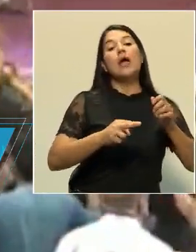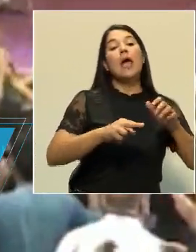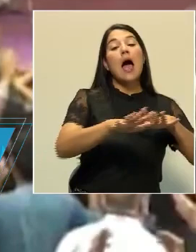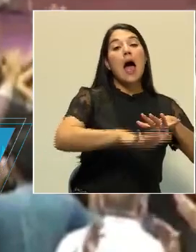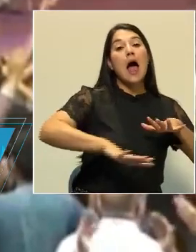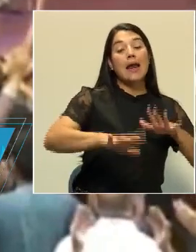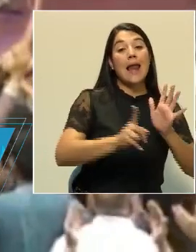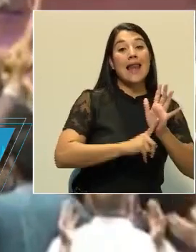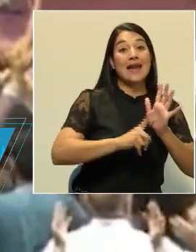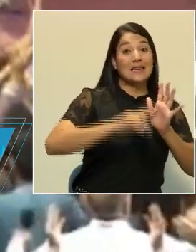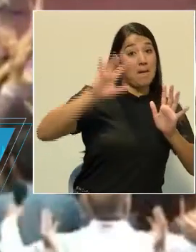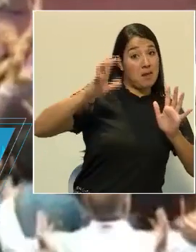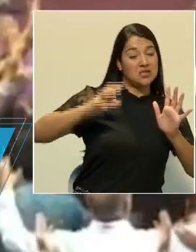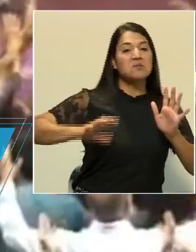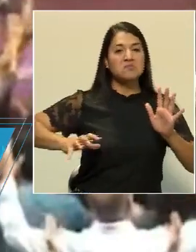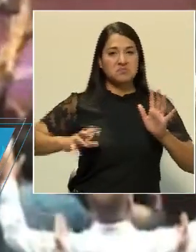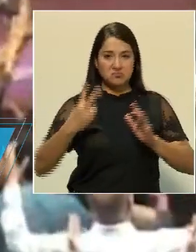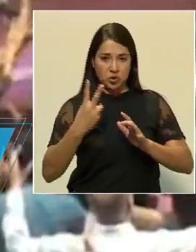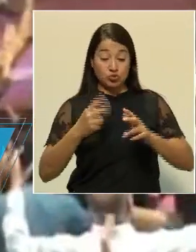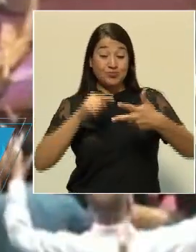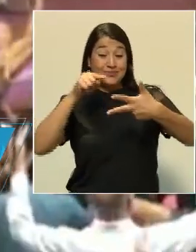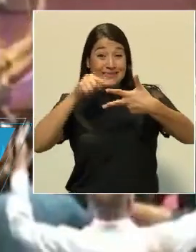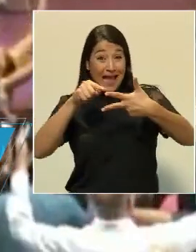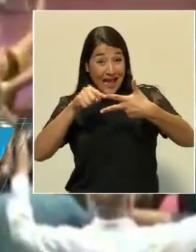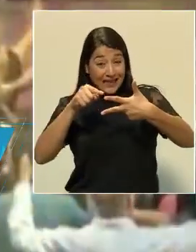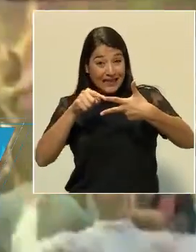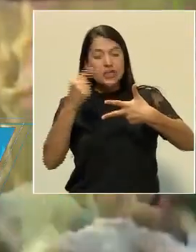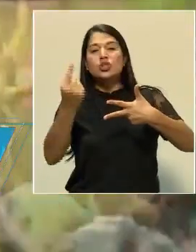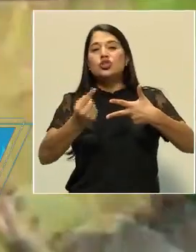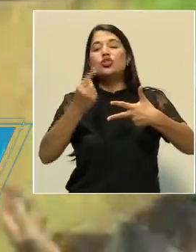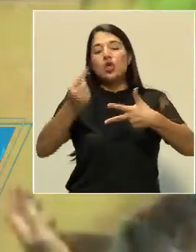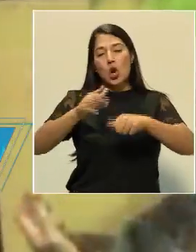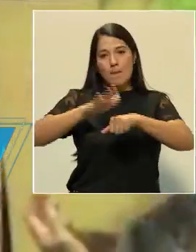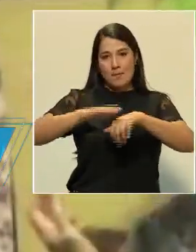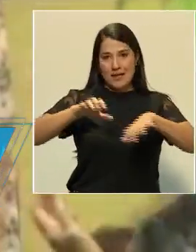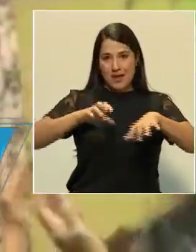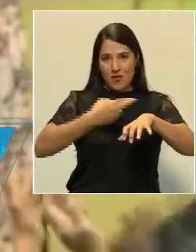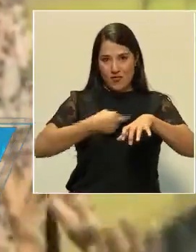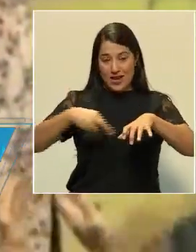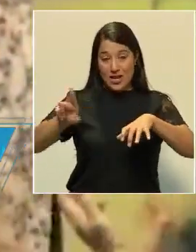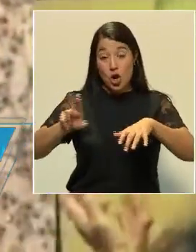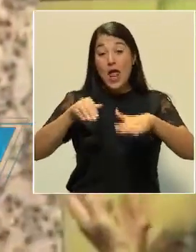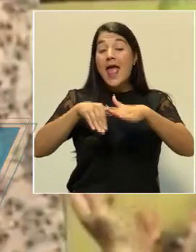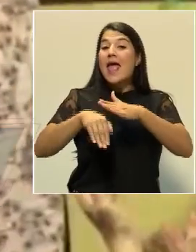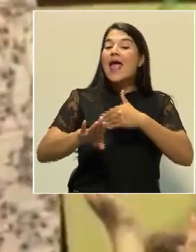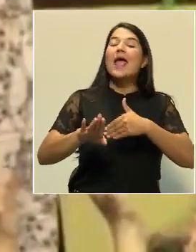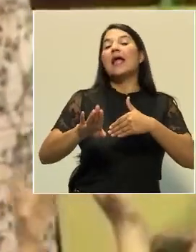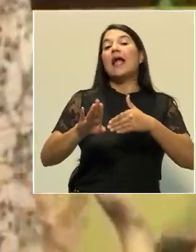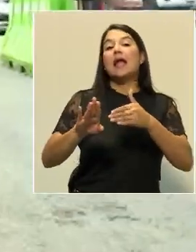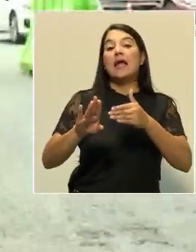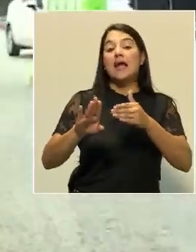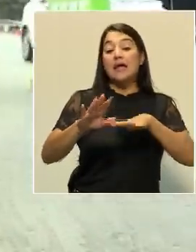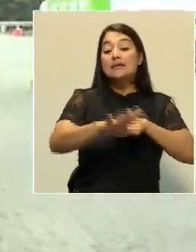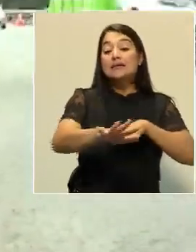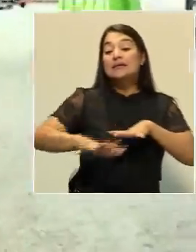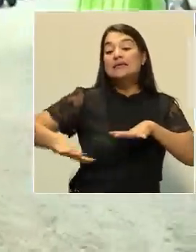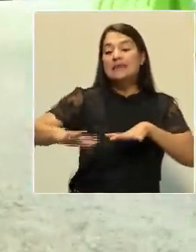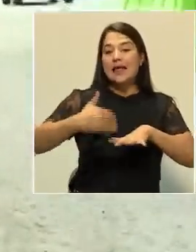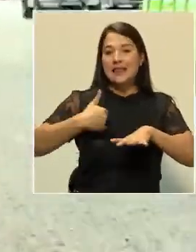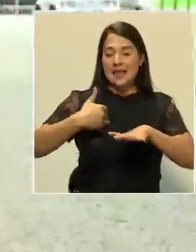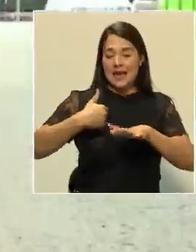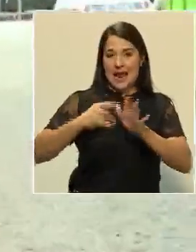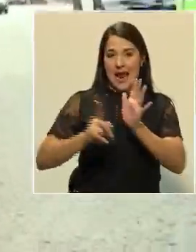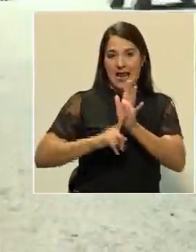de agosto, solo se habilitarán los cultos y misas en los cantones que se encuentran en alerta amarilla. Además,